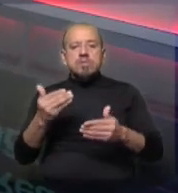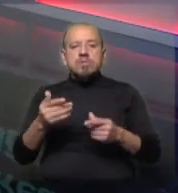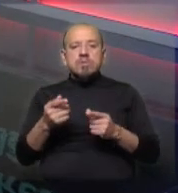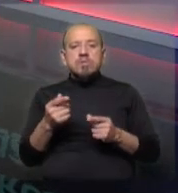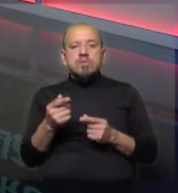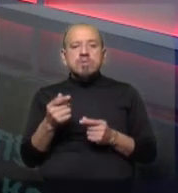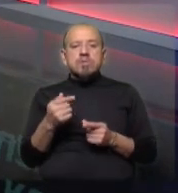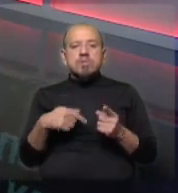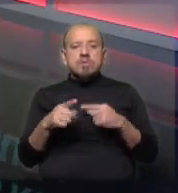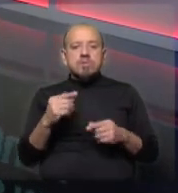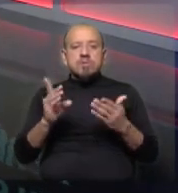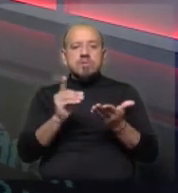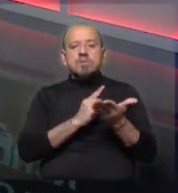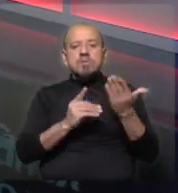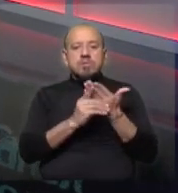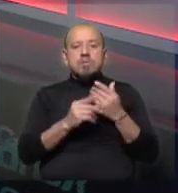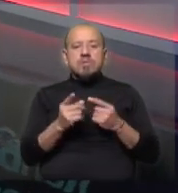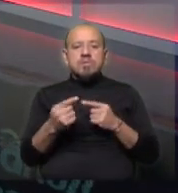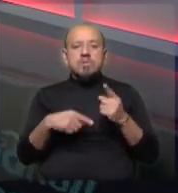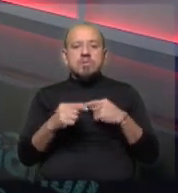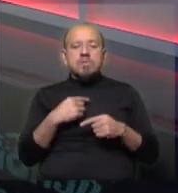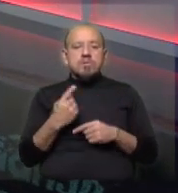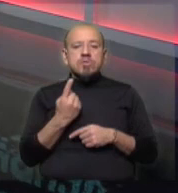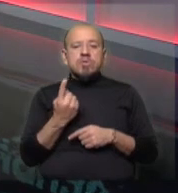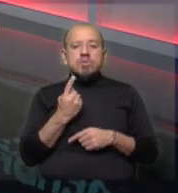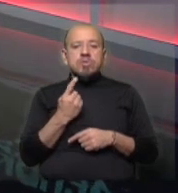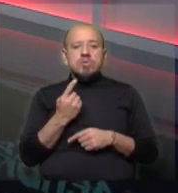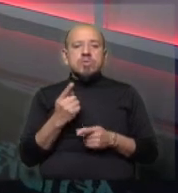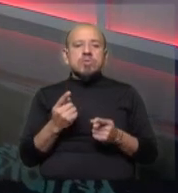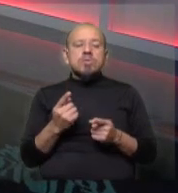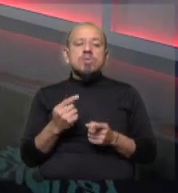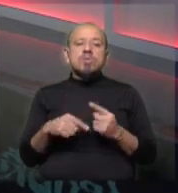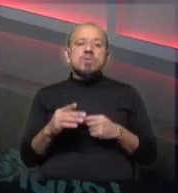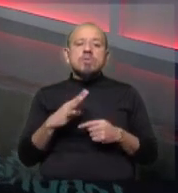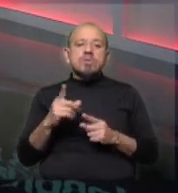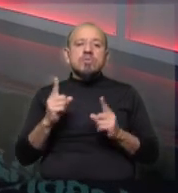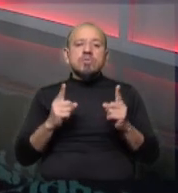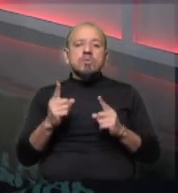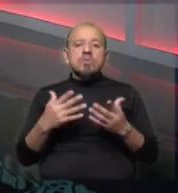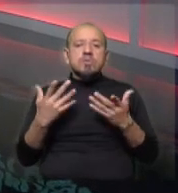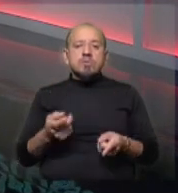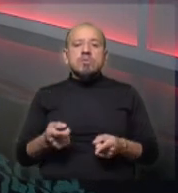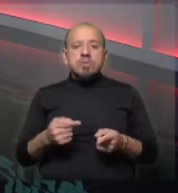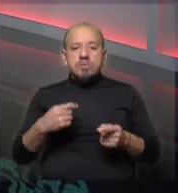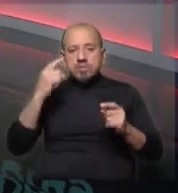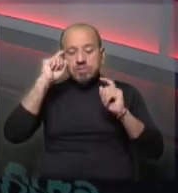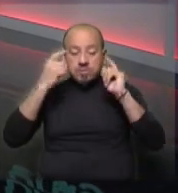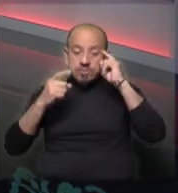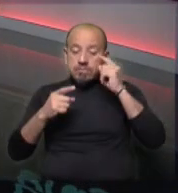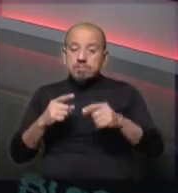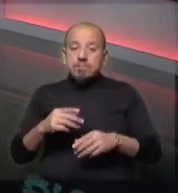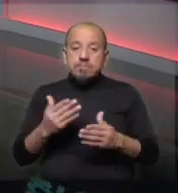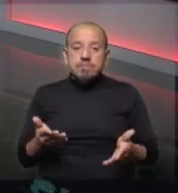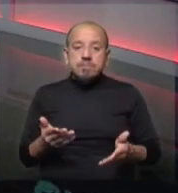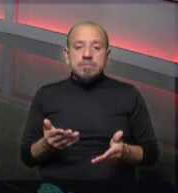con el con el proyecto pero estoy solo desde el principio si quieren si alguien quiere aportar algo bienvenido cl Sí